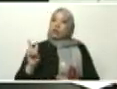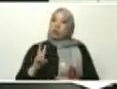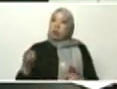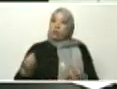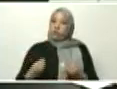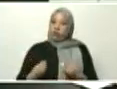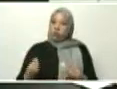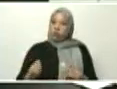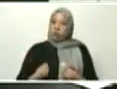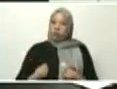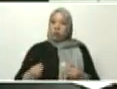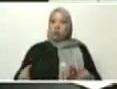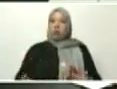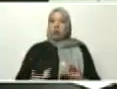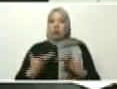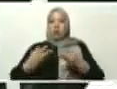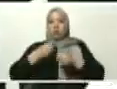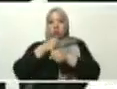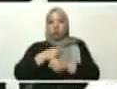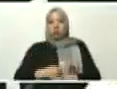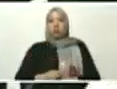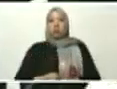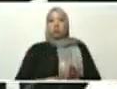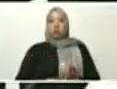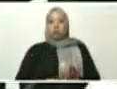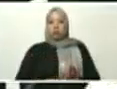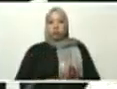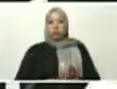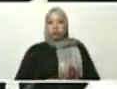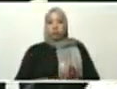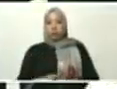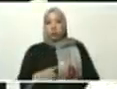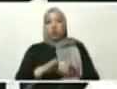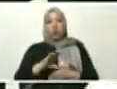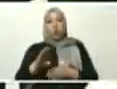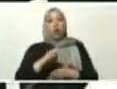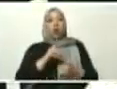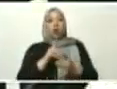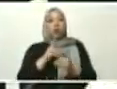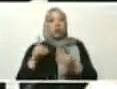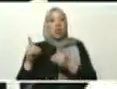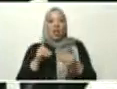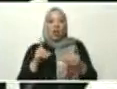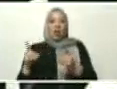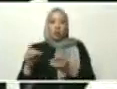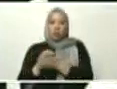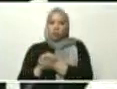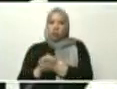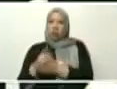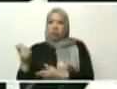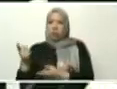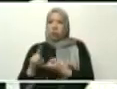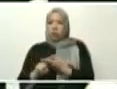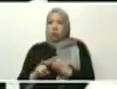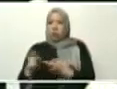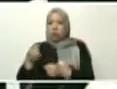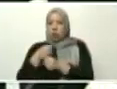digo, los esperamos, Silita. Yo siempre converso este tema con Cilia. Aquí en Venezuela los